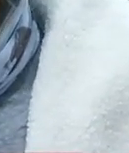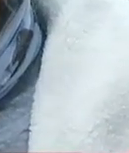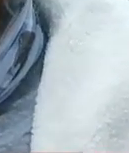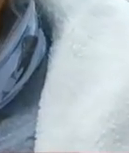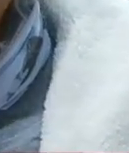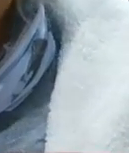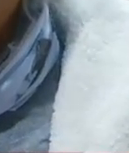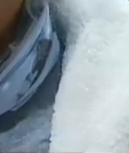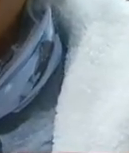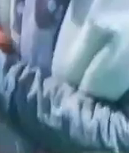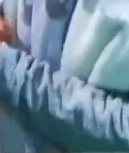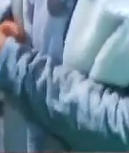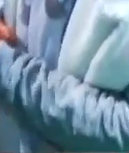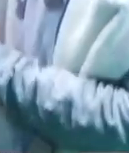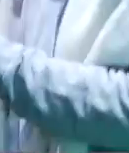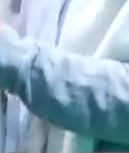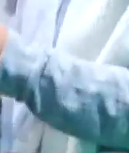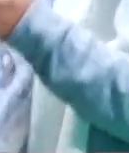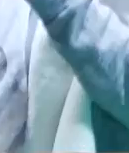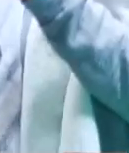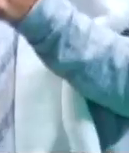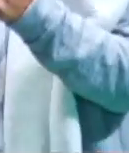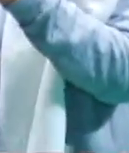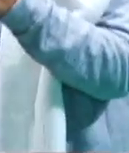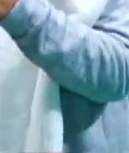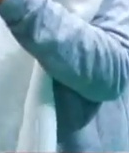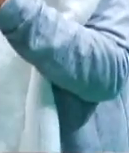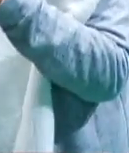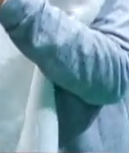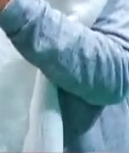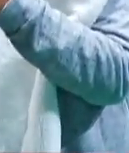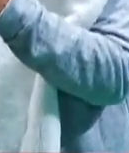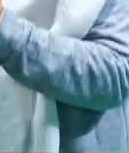es un fenómeno humano. La cámara maestra, por favor.